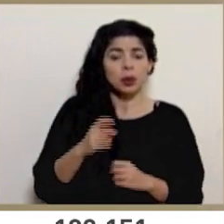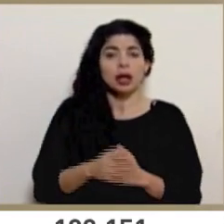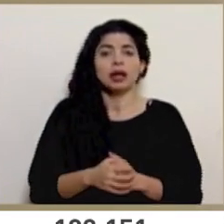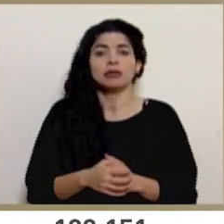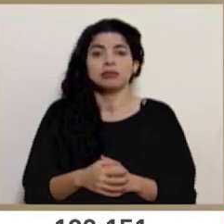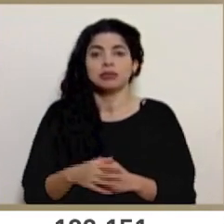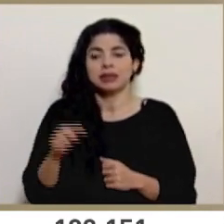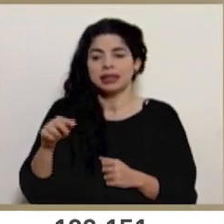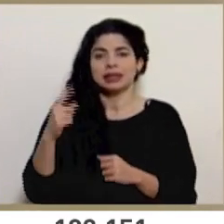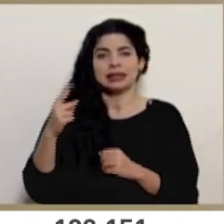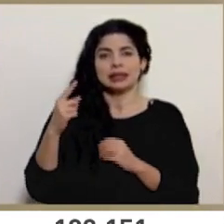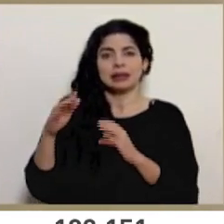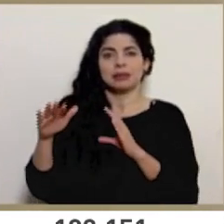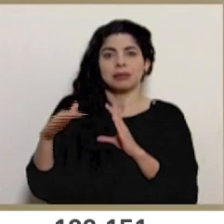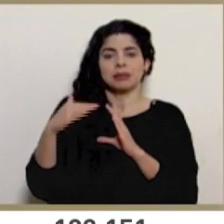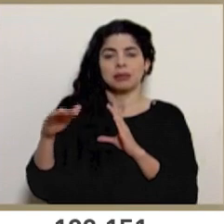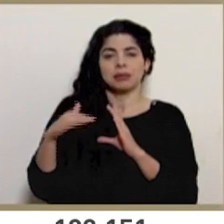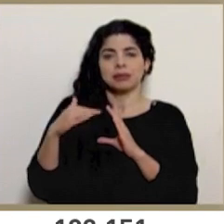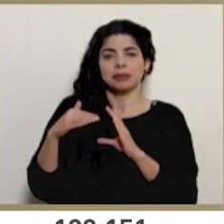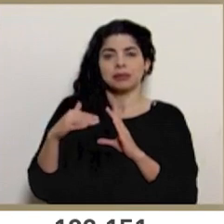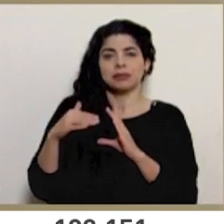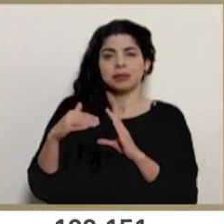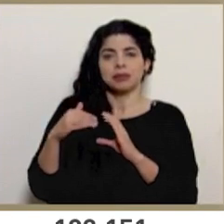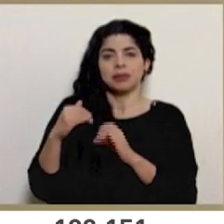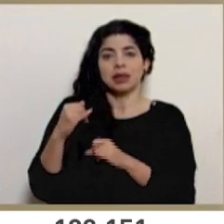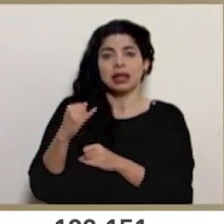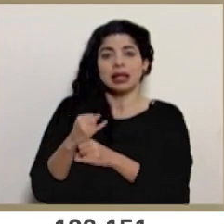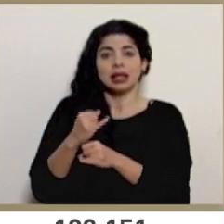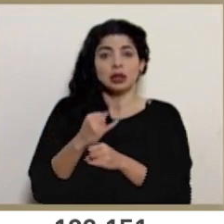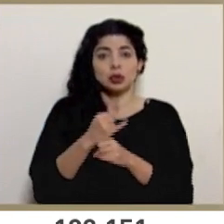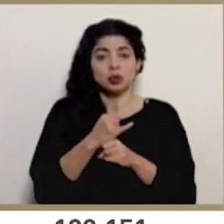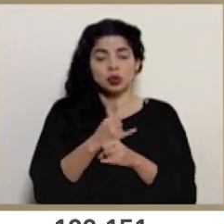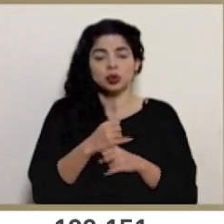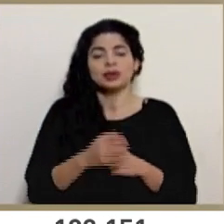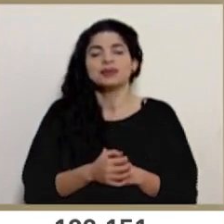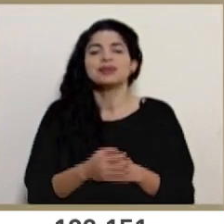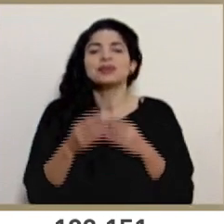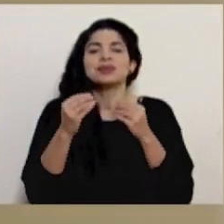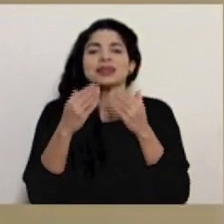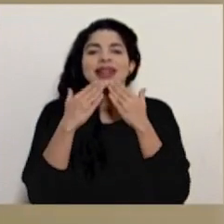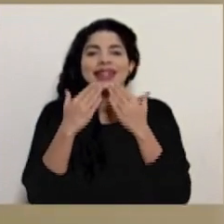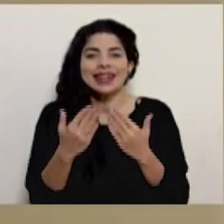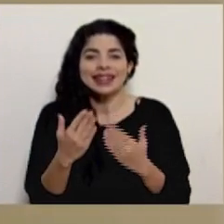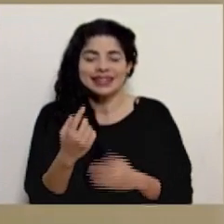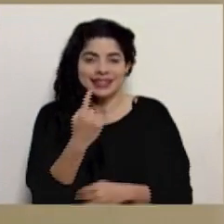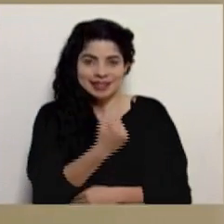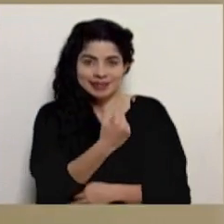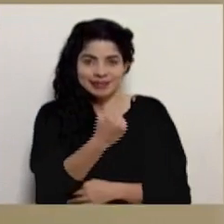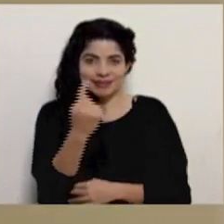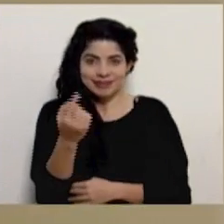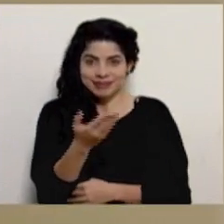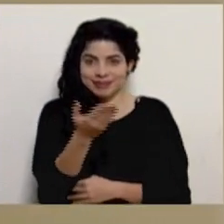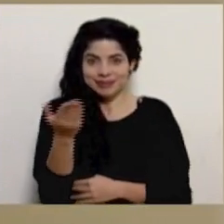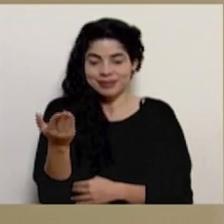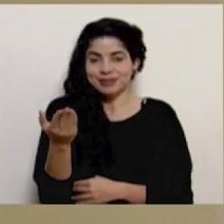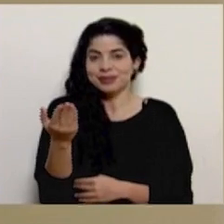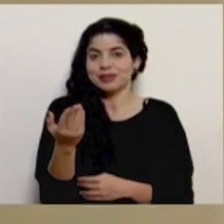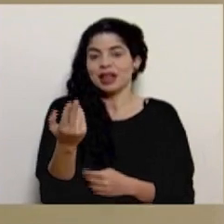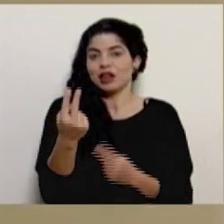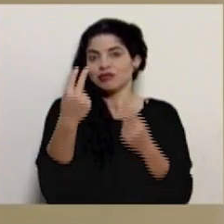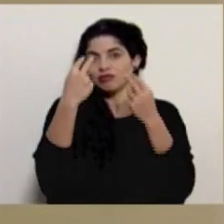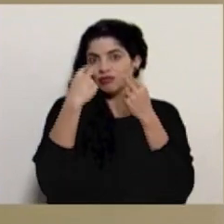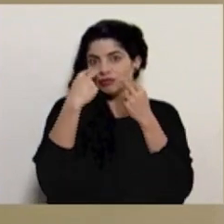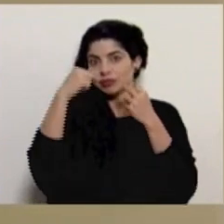ingresen serán remitidas a las instituciones pertinentes. Agradecemos a cada uno y a cada una que